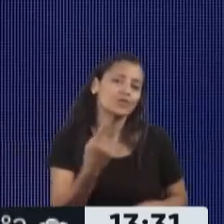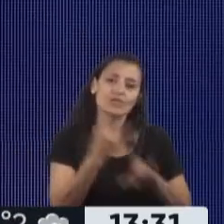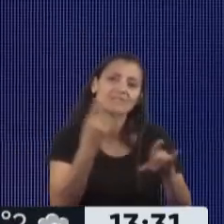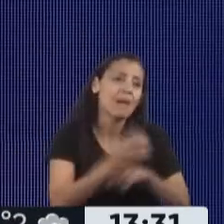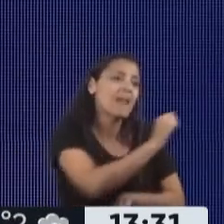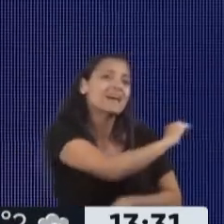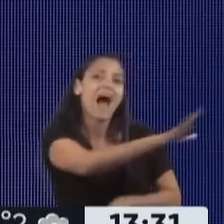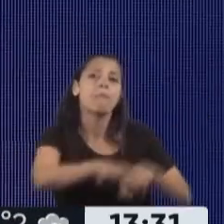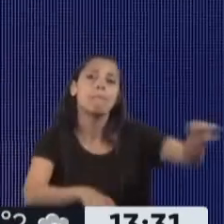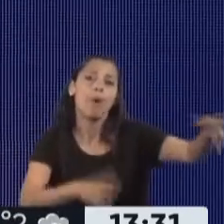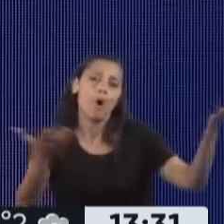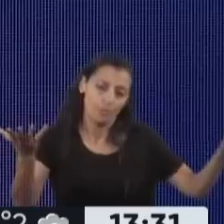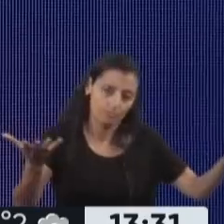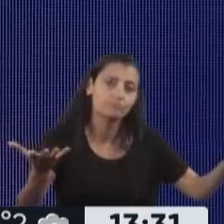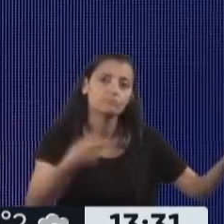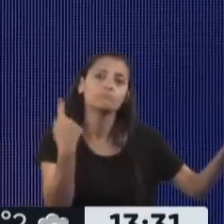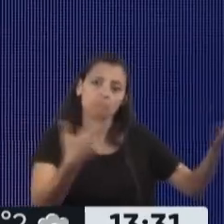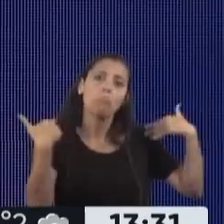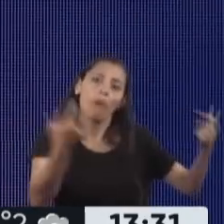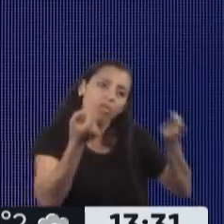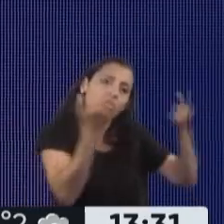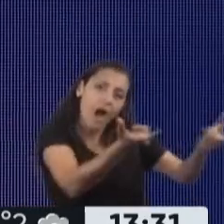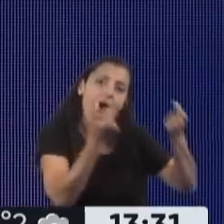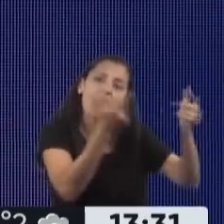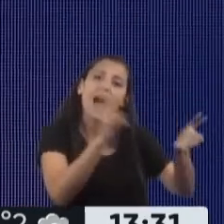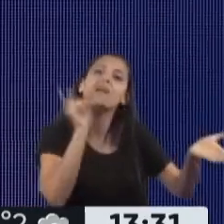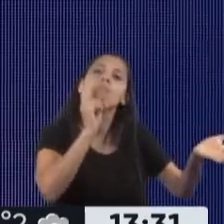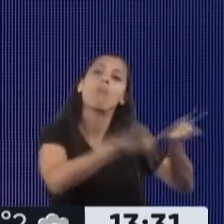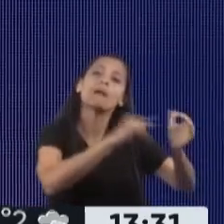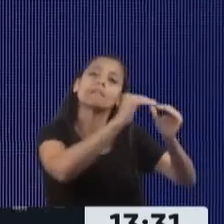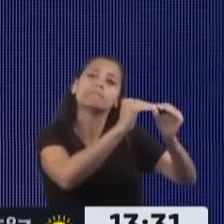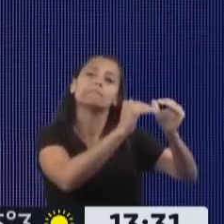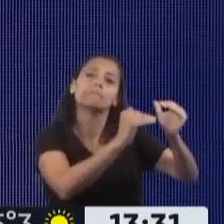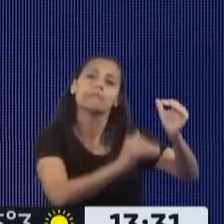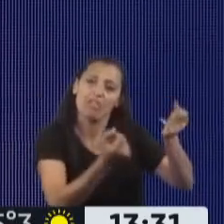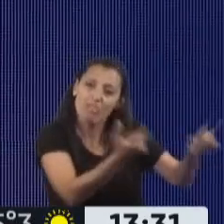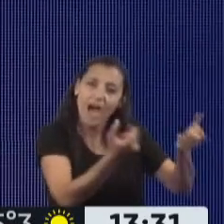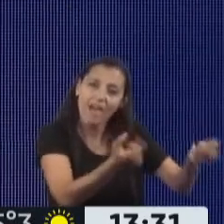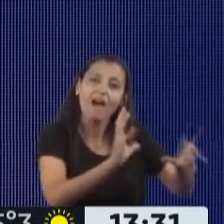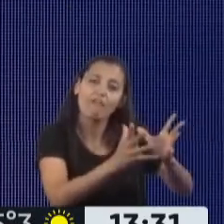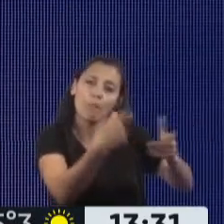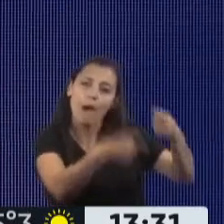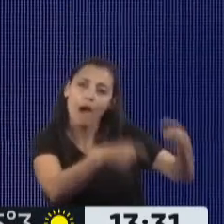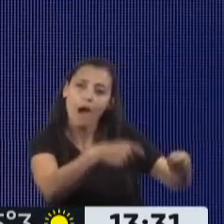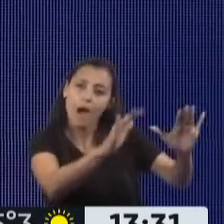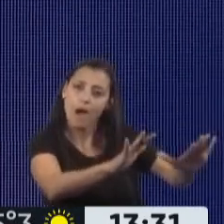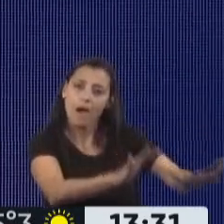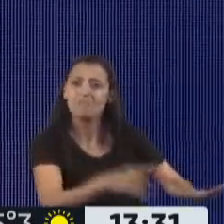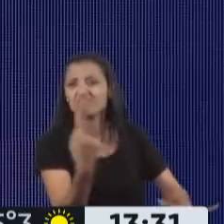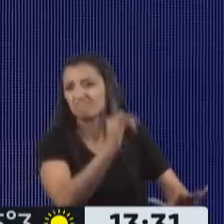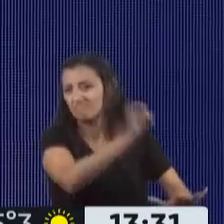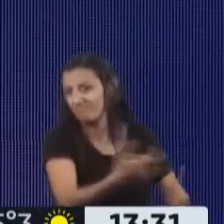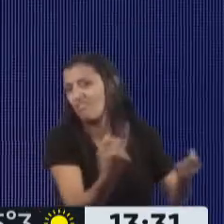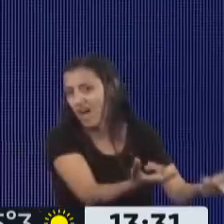siempre, y en la medida que podamos crecer y bajar impuestos, eso, digamos, vamos a ir contra